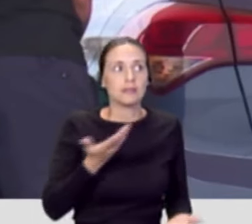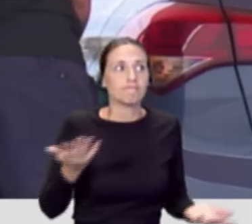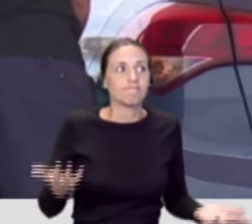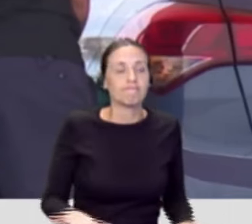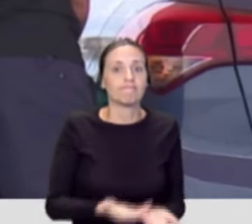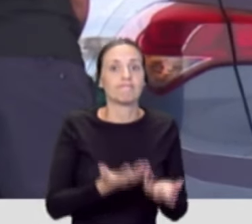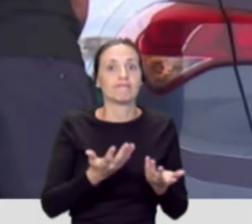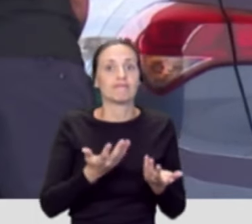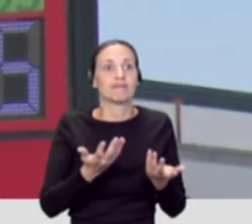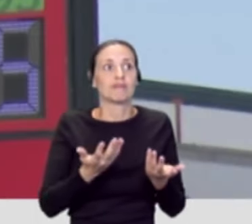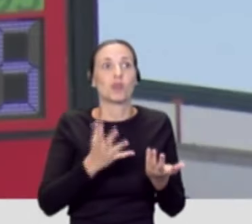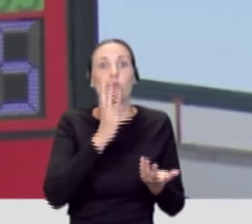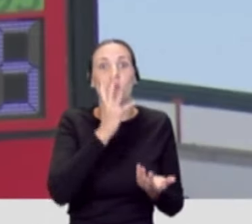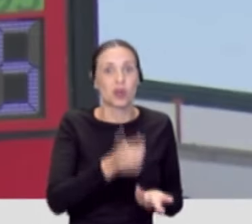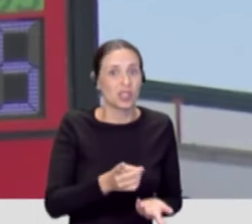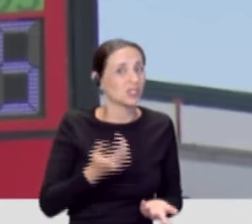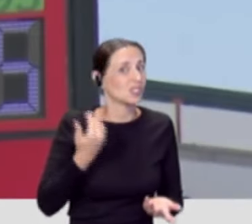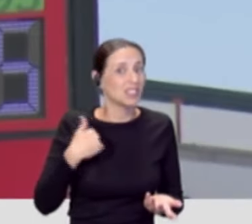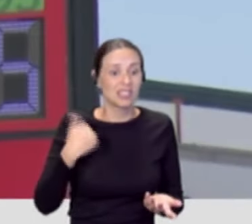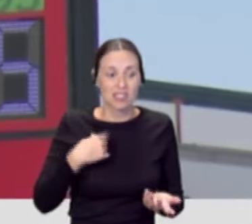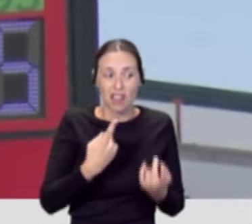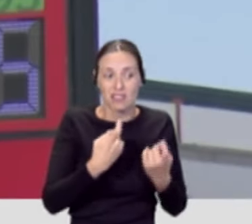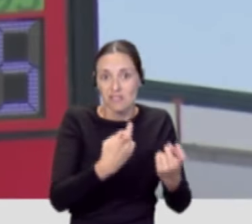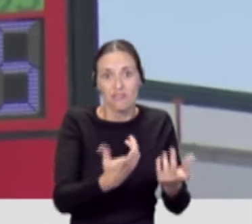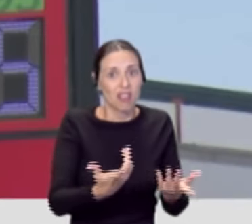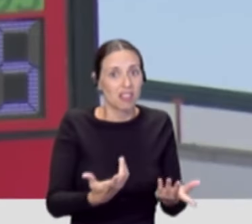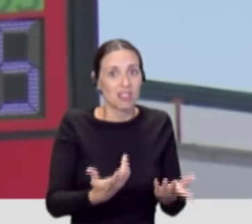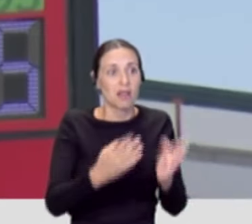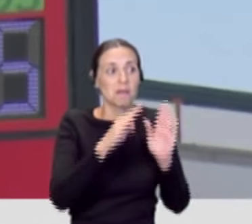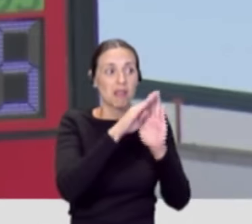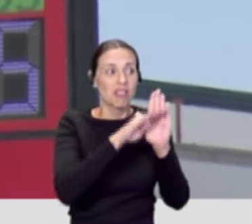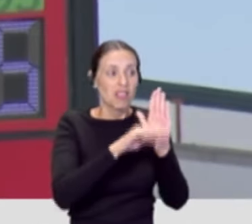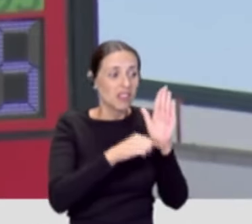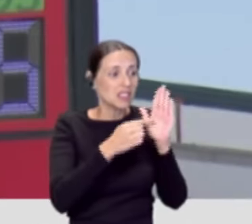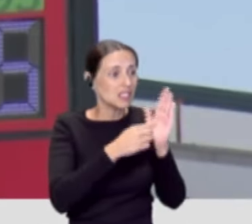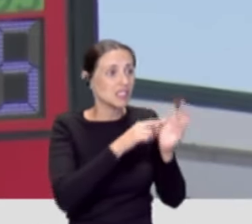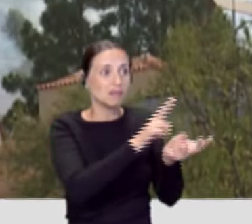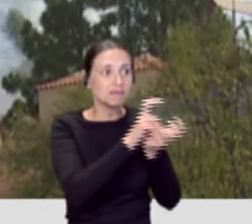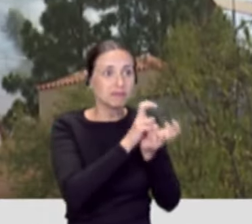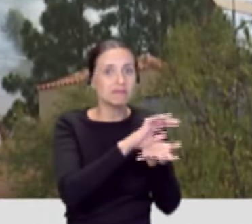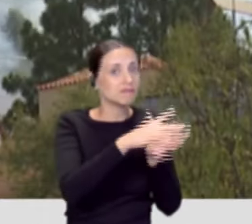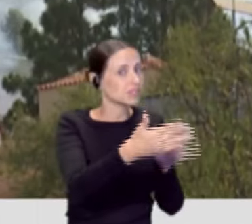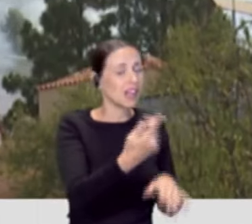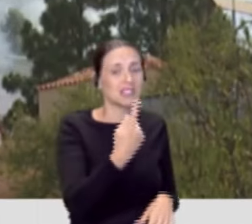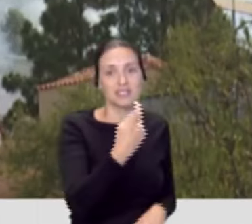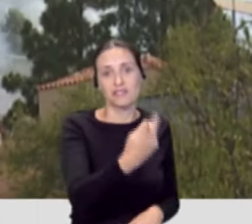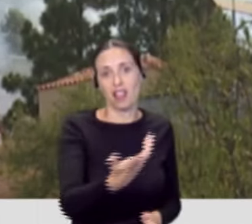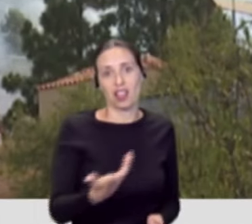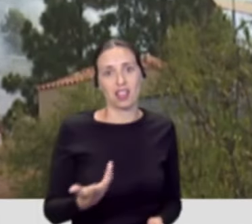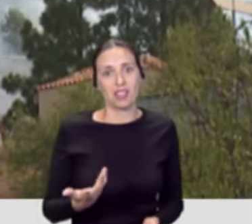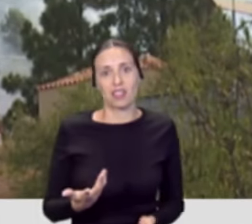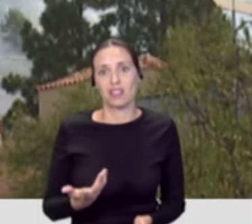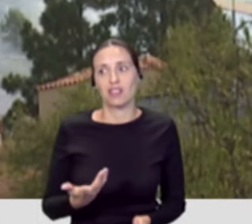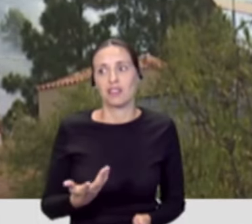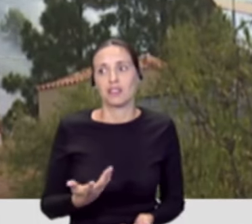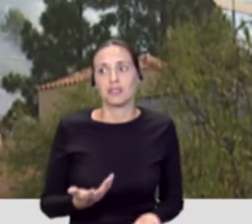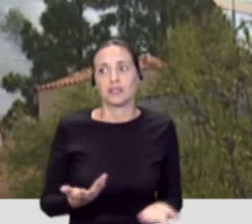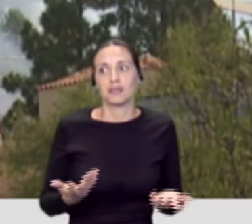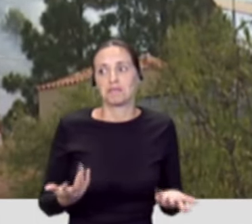y por eso es necesario implementar este tipo de tasas. Ya digo, no creemos que vaya a ser